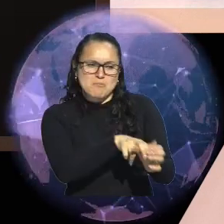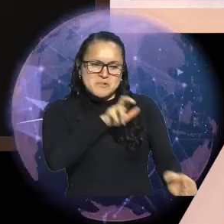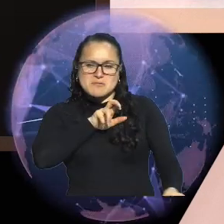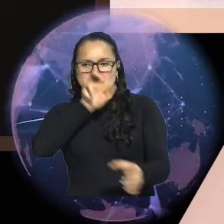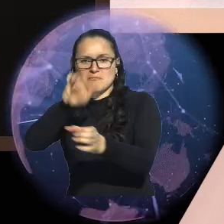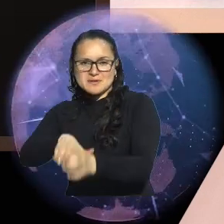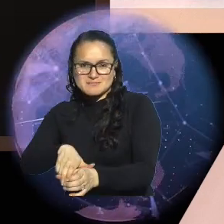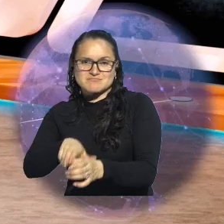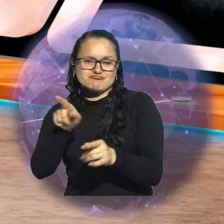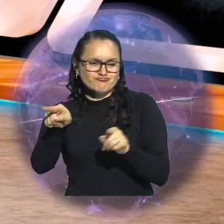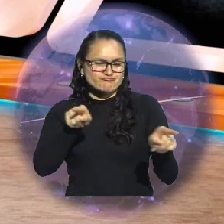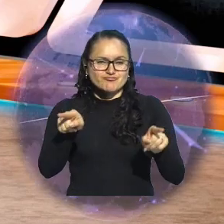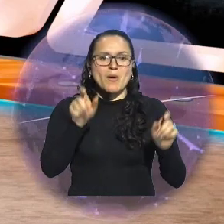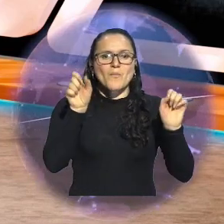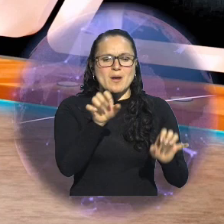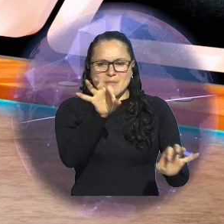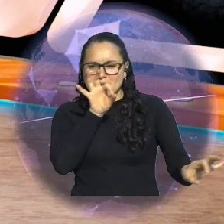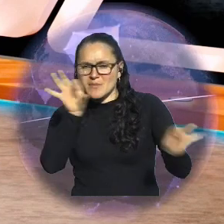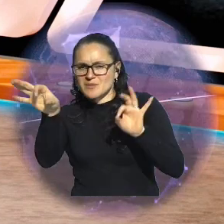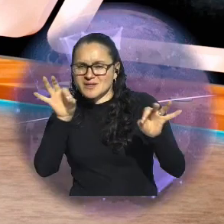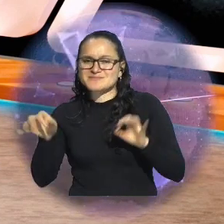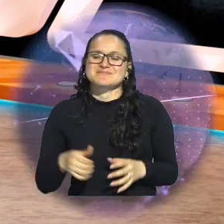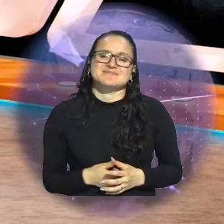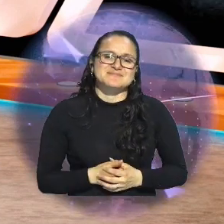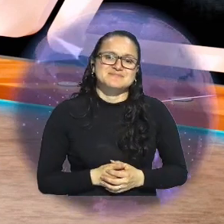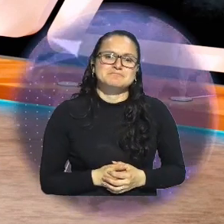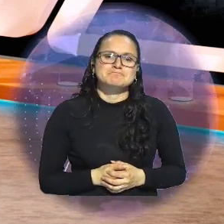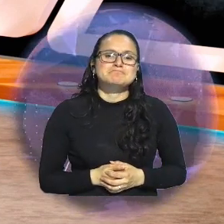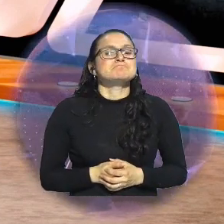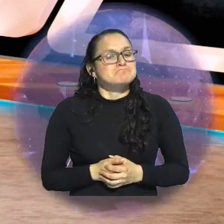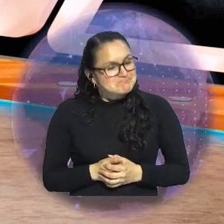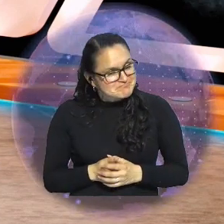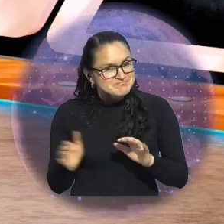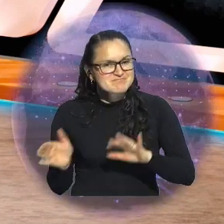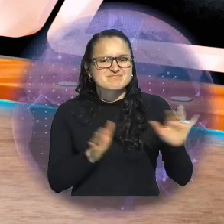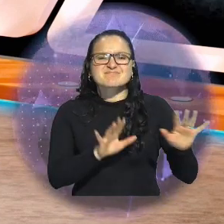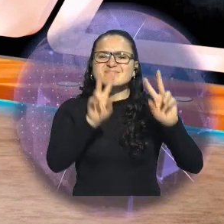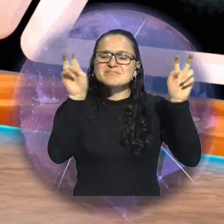ahora hablemos sobre los servicios fijos comisionados nicolás